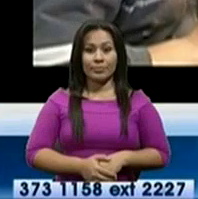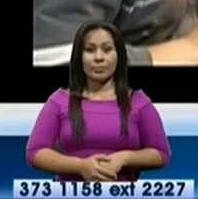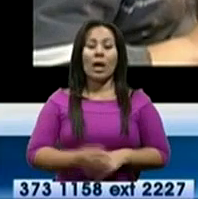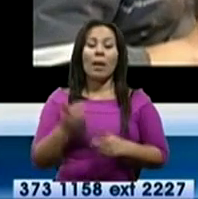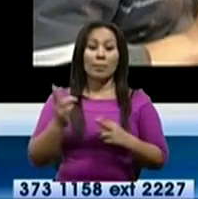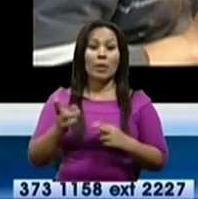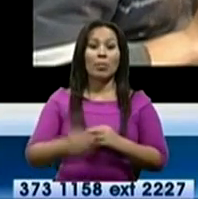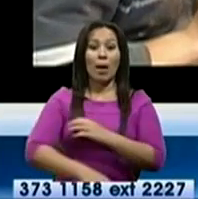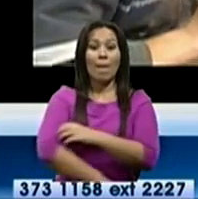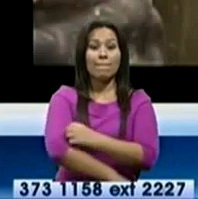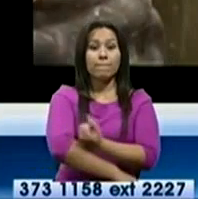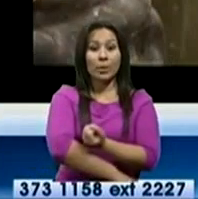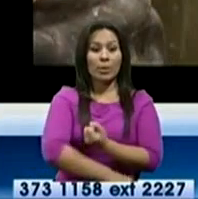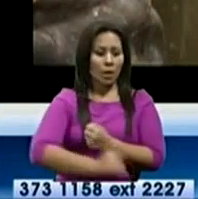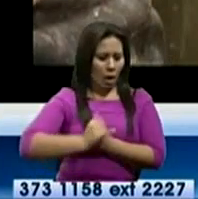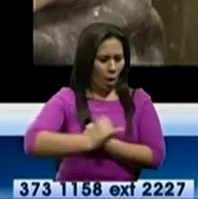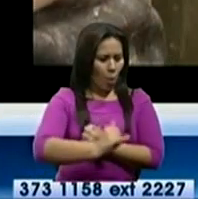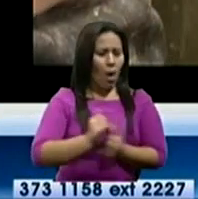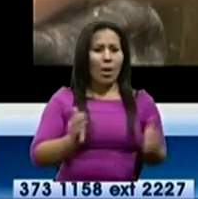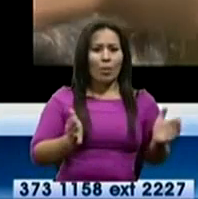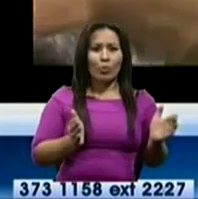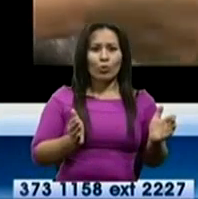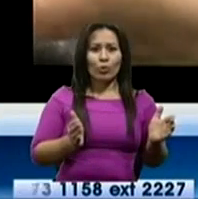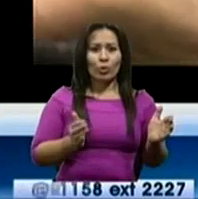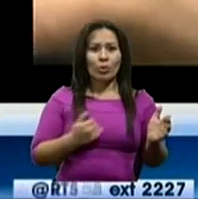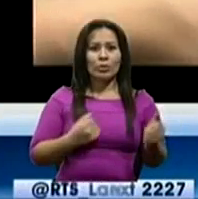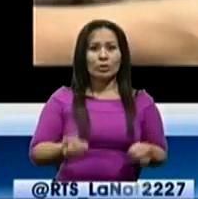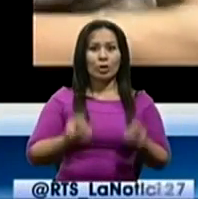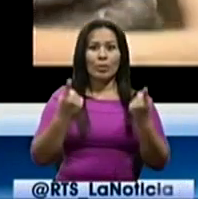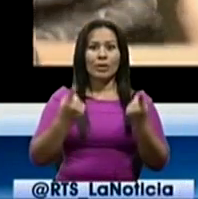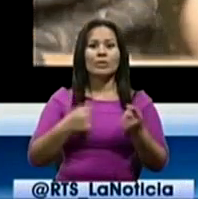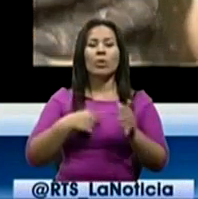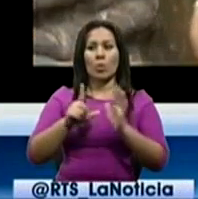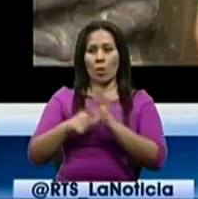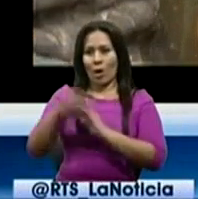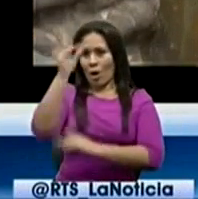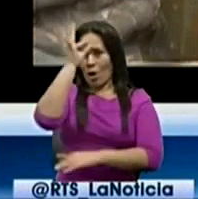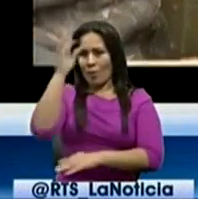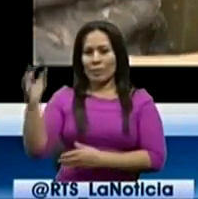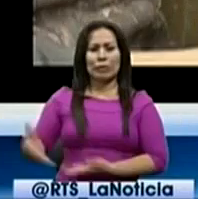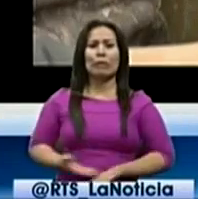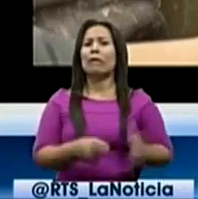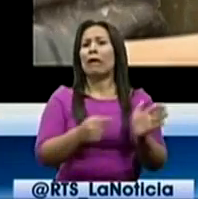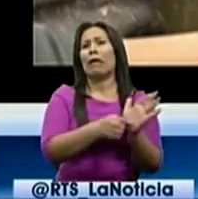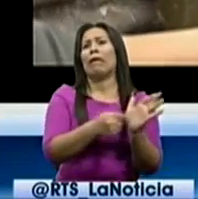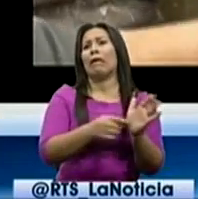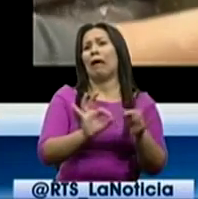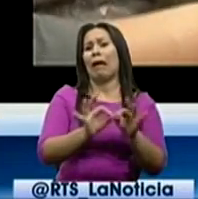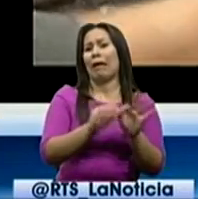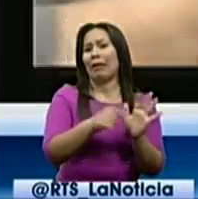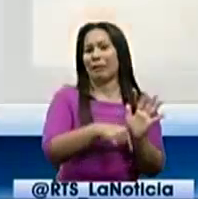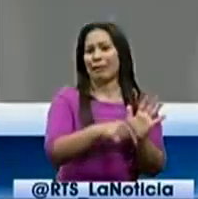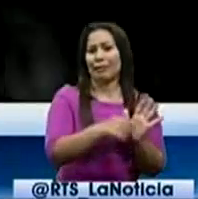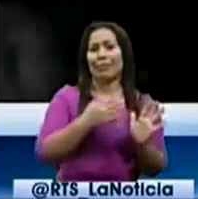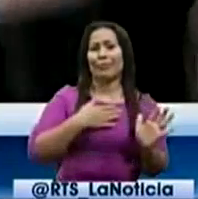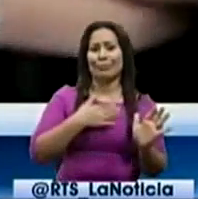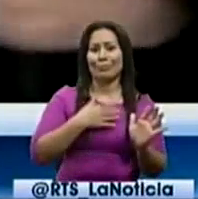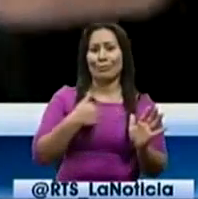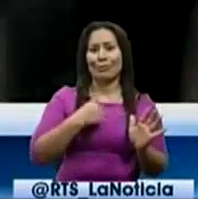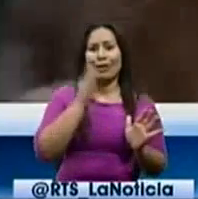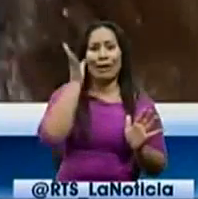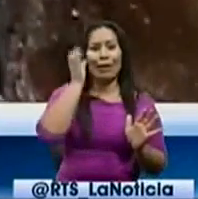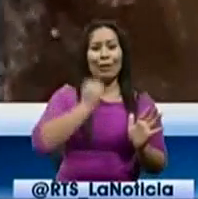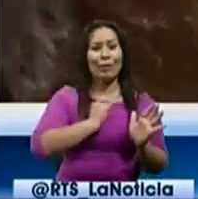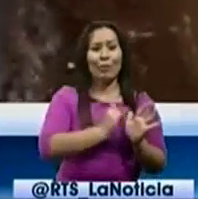ahí mismo, en esa parte. Entonces viene saliendo del hospital y viene a hacerle retocar. Pero si